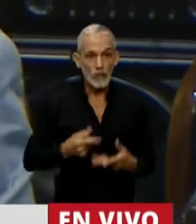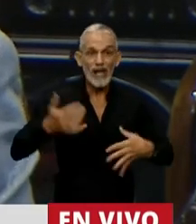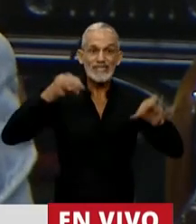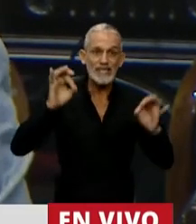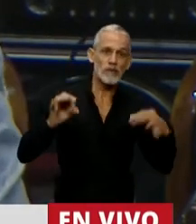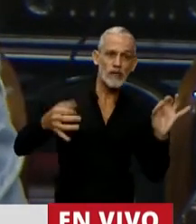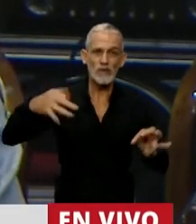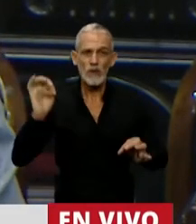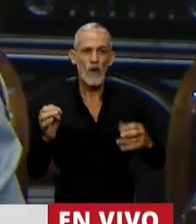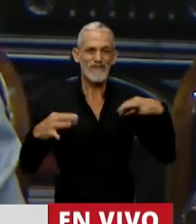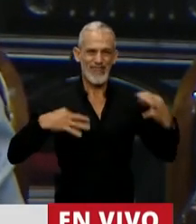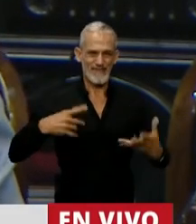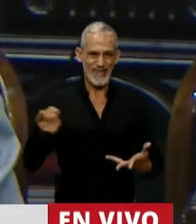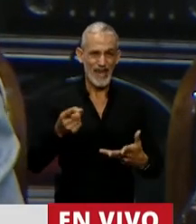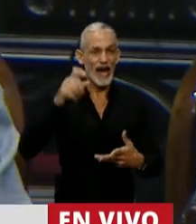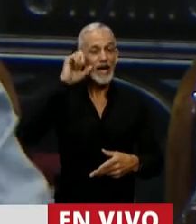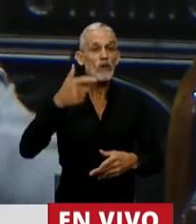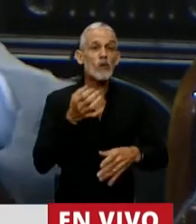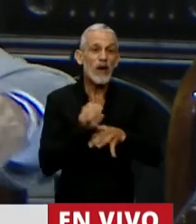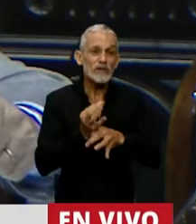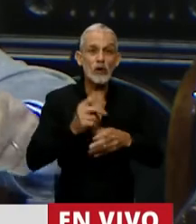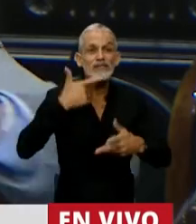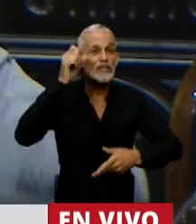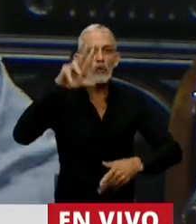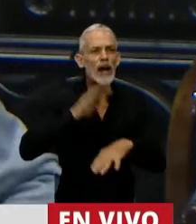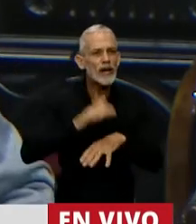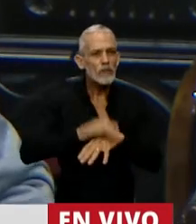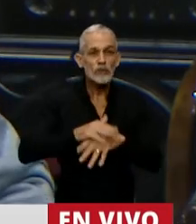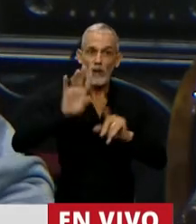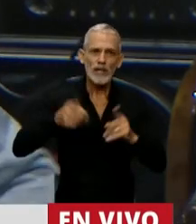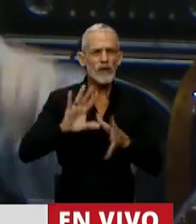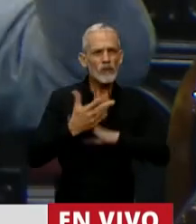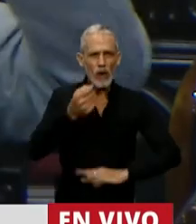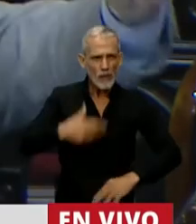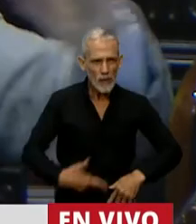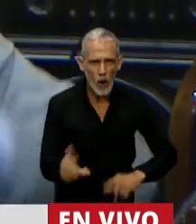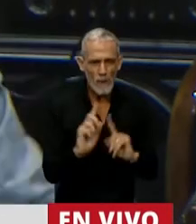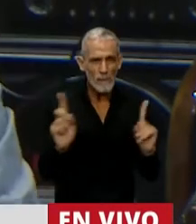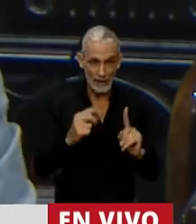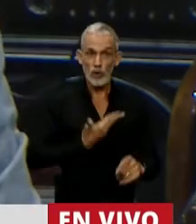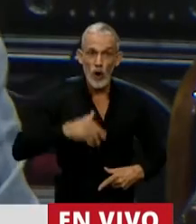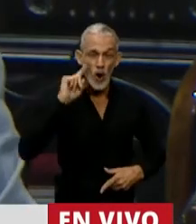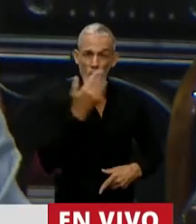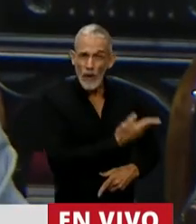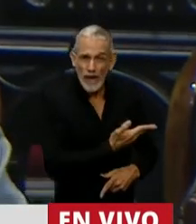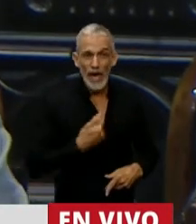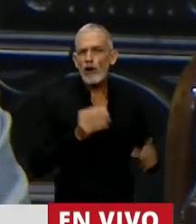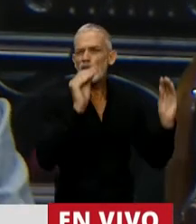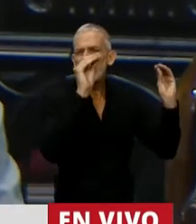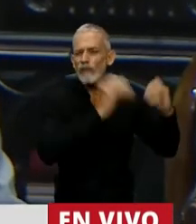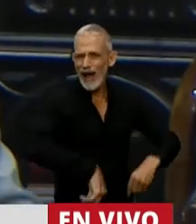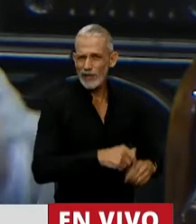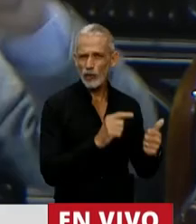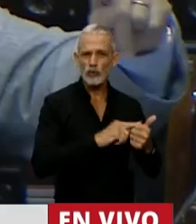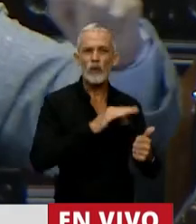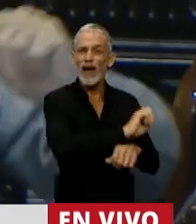dos vidas, por eso decimos la educación sexual responsable, por eso hablamos también de los métodos anticonceptivos. Y este gobierno, el que fracasó en el terreno